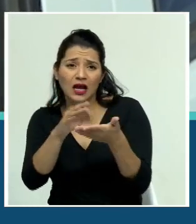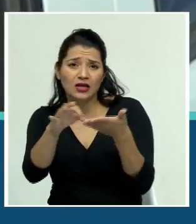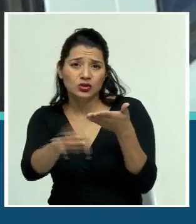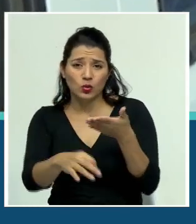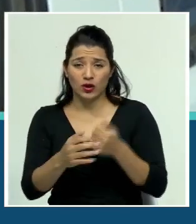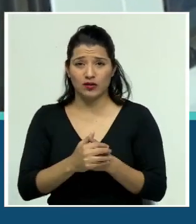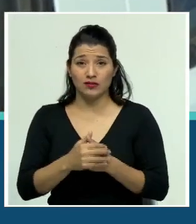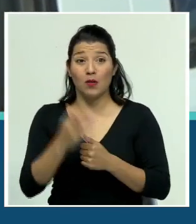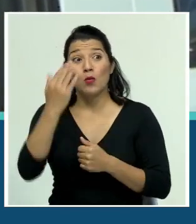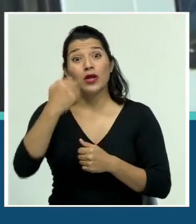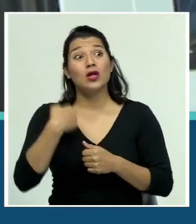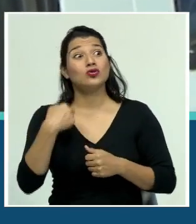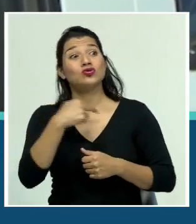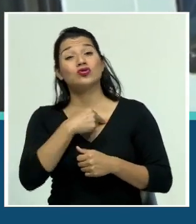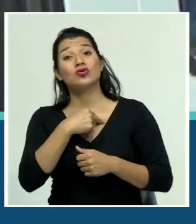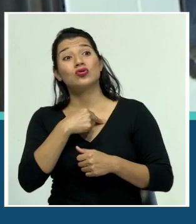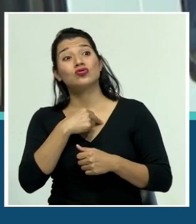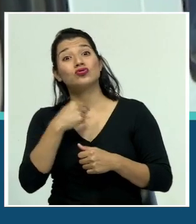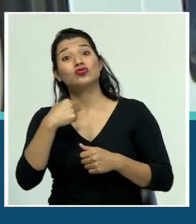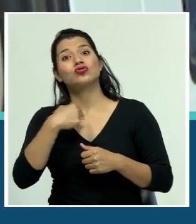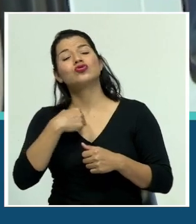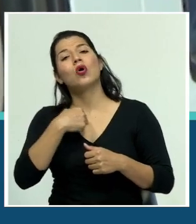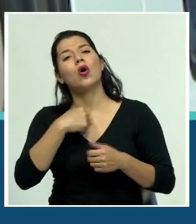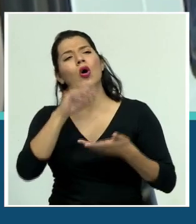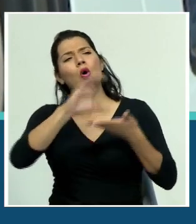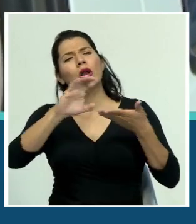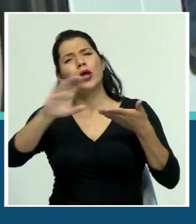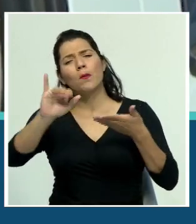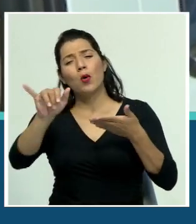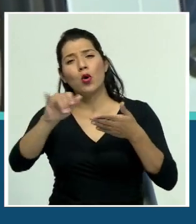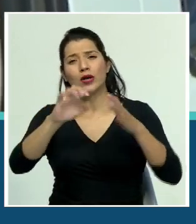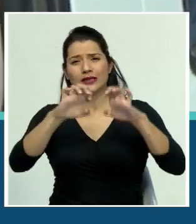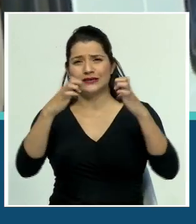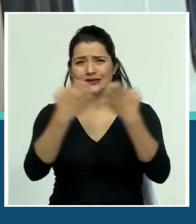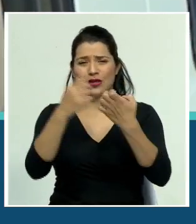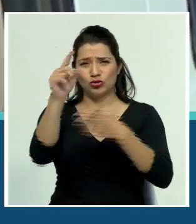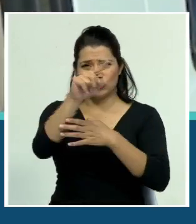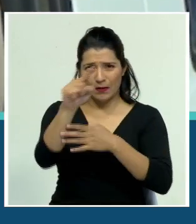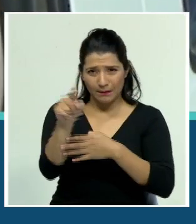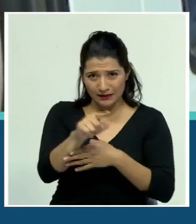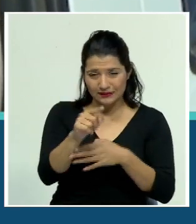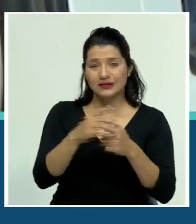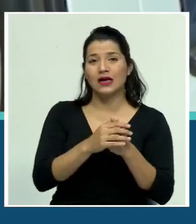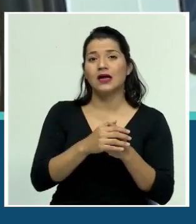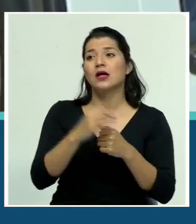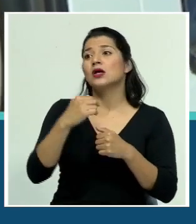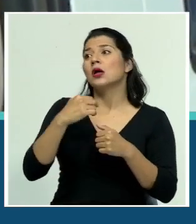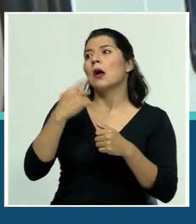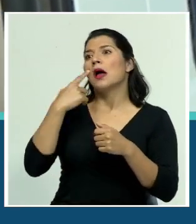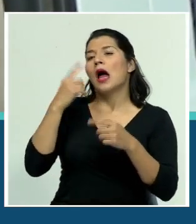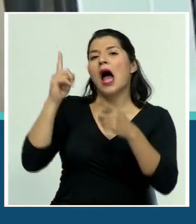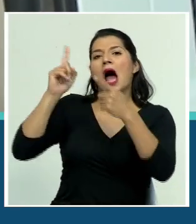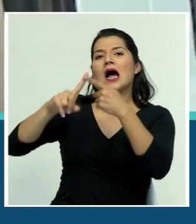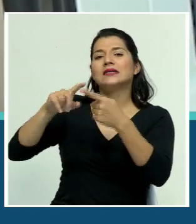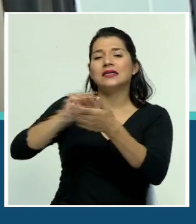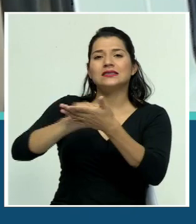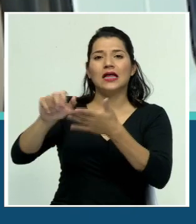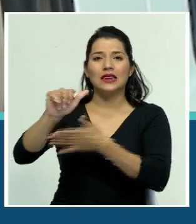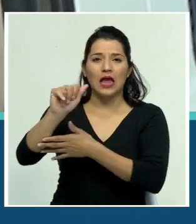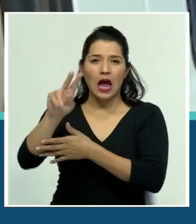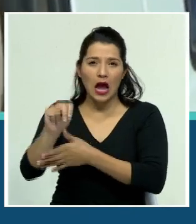aquí a Santa Ana, la buseta me la llevaba para Cartago. Entonces la medida que tuve que hacer